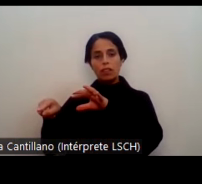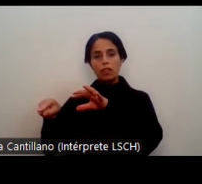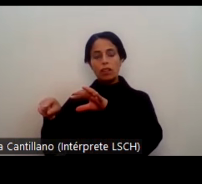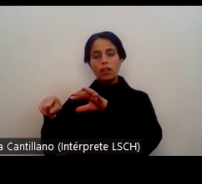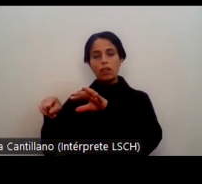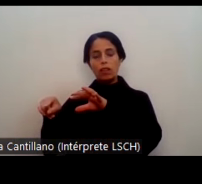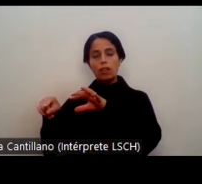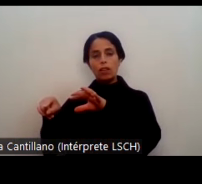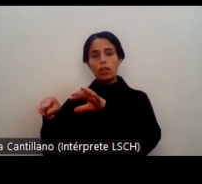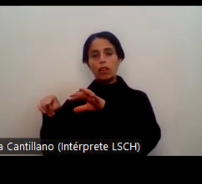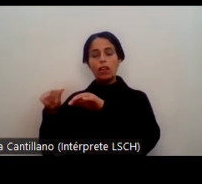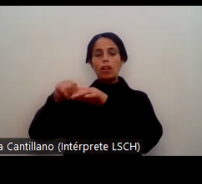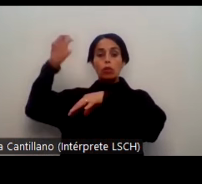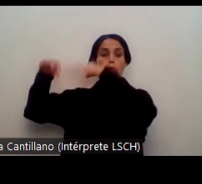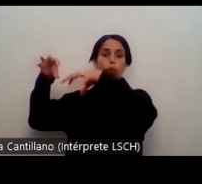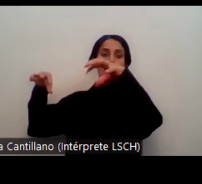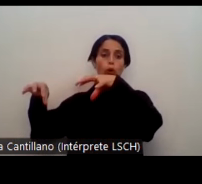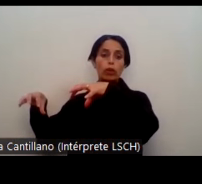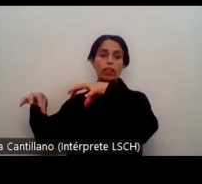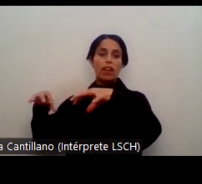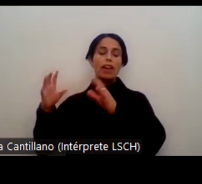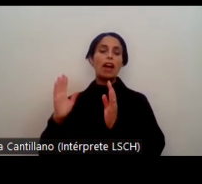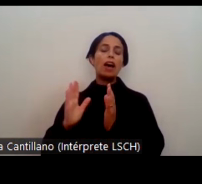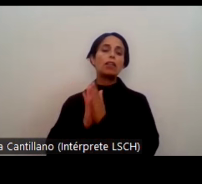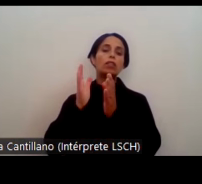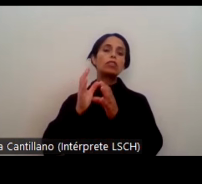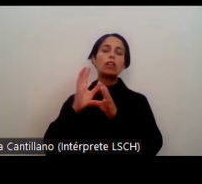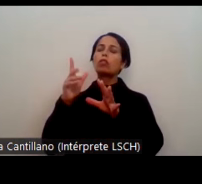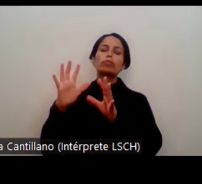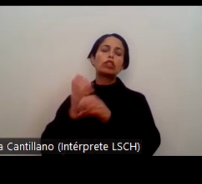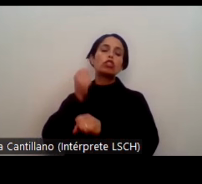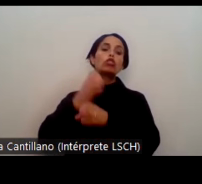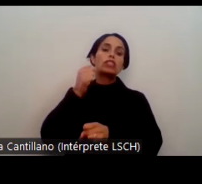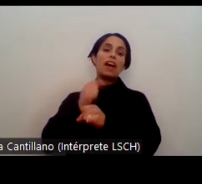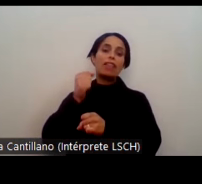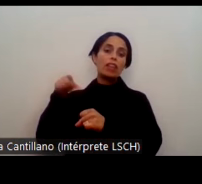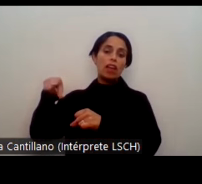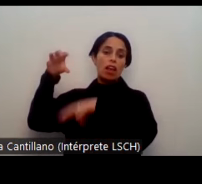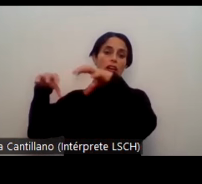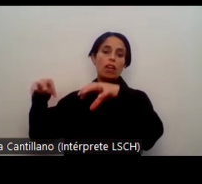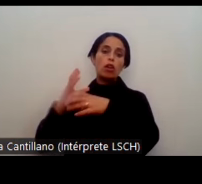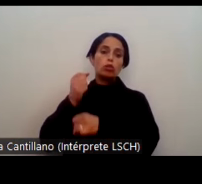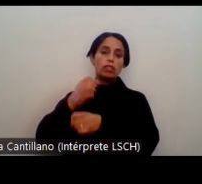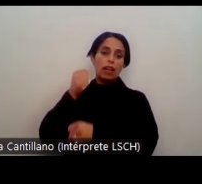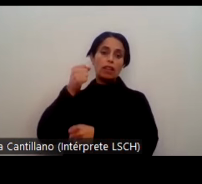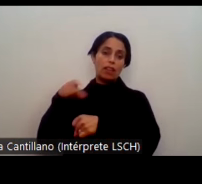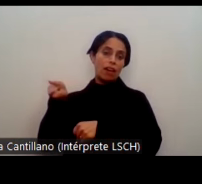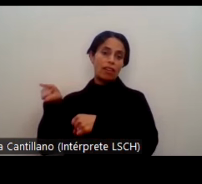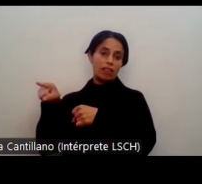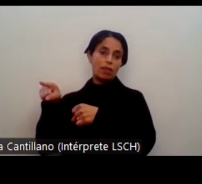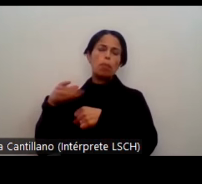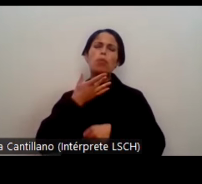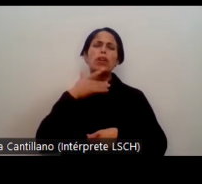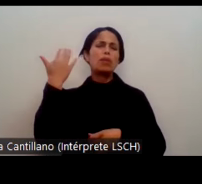oriental de la cordillera de los Andes, donde vamos a ver por qué fue importante esa